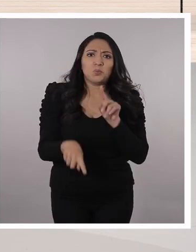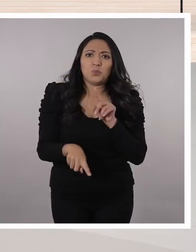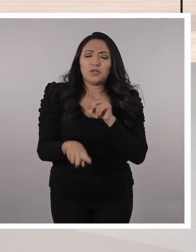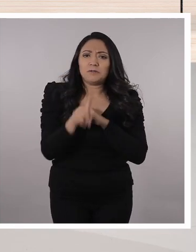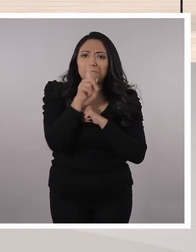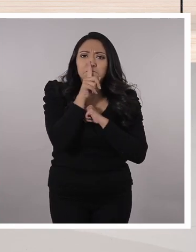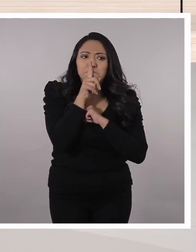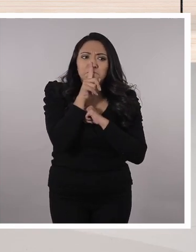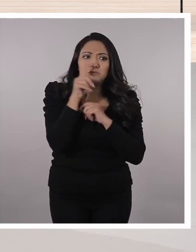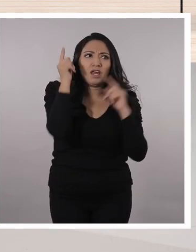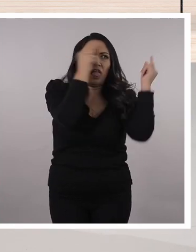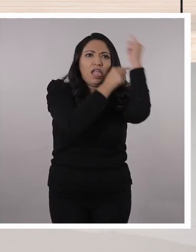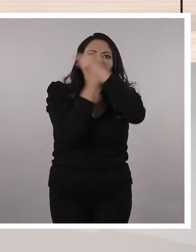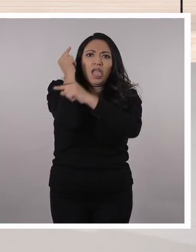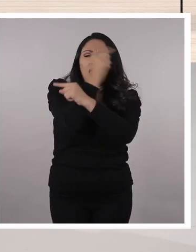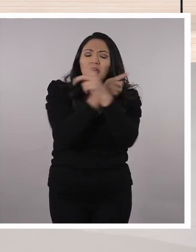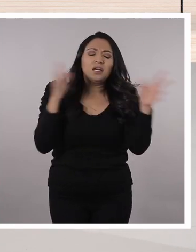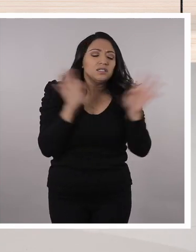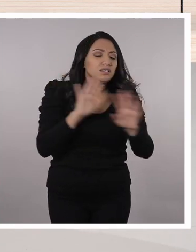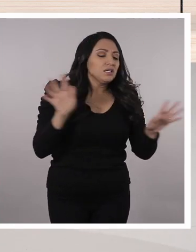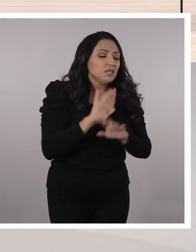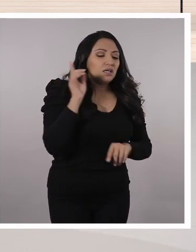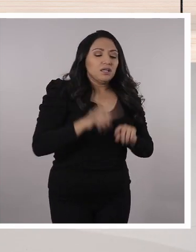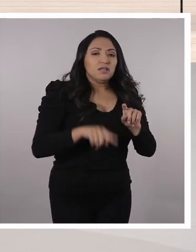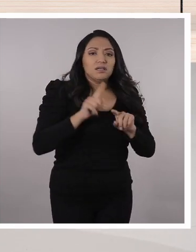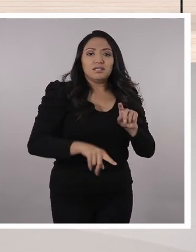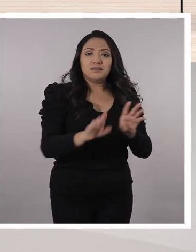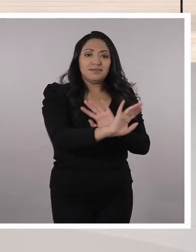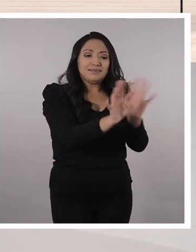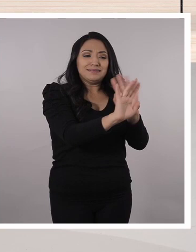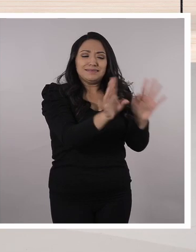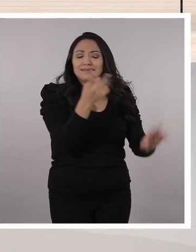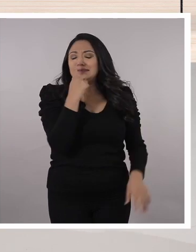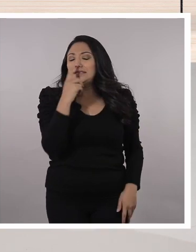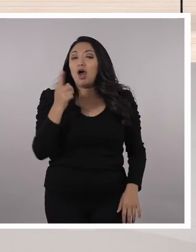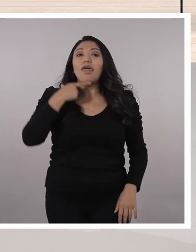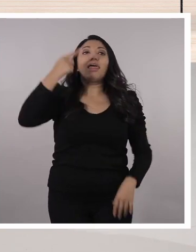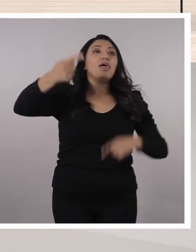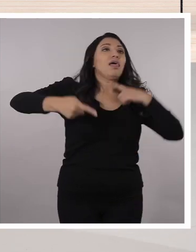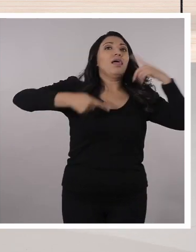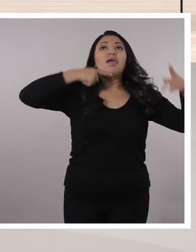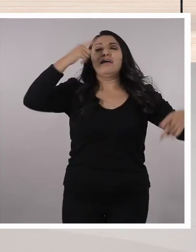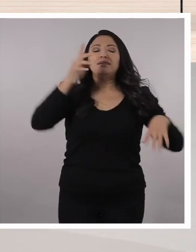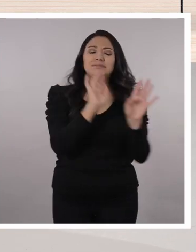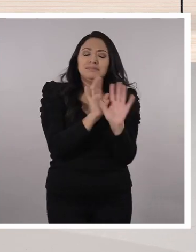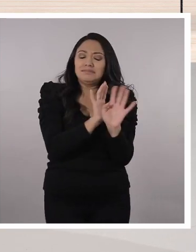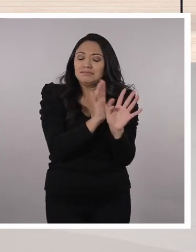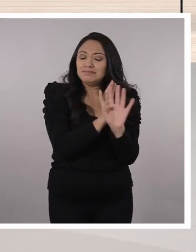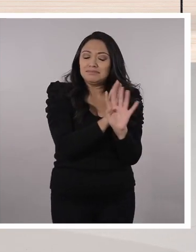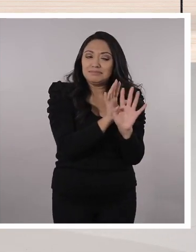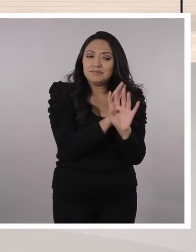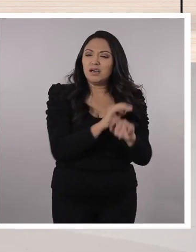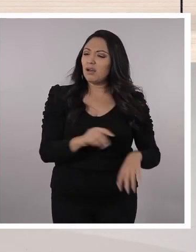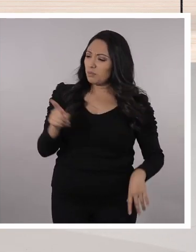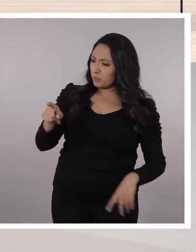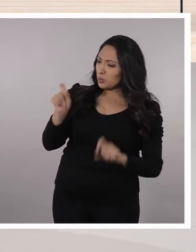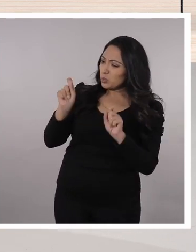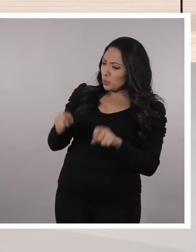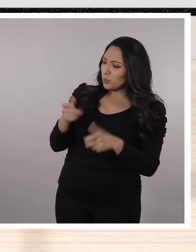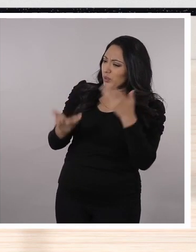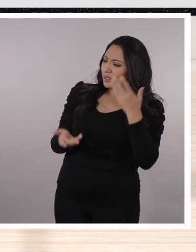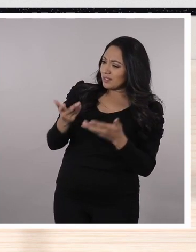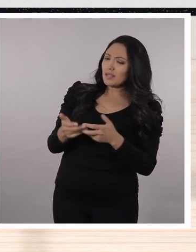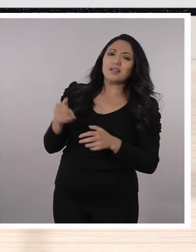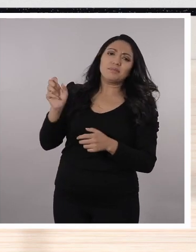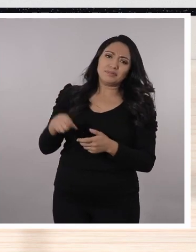que decir, se me cruzan las ideas, no. Para mí eso no va, lo de los discursos. Pero yo creo que sí puede ser una